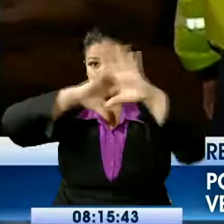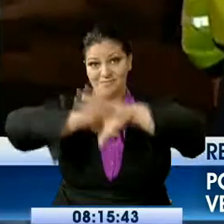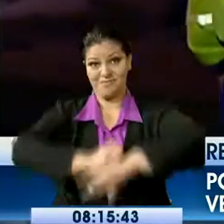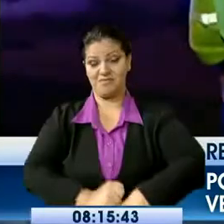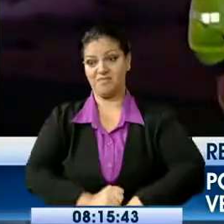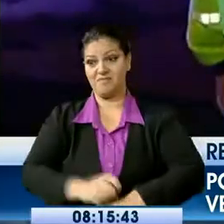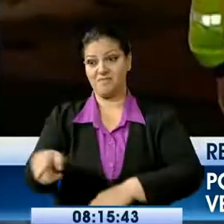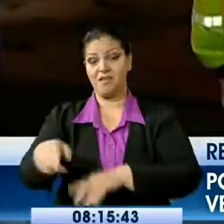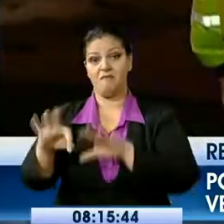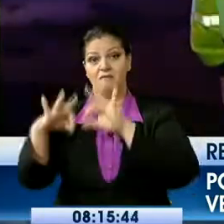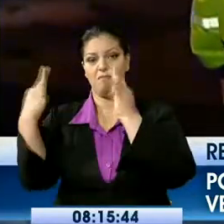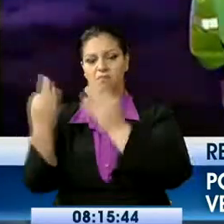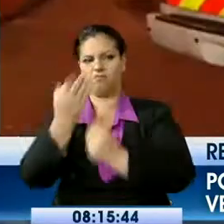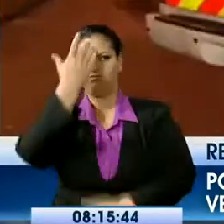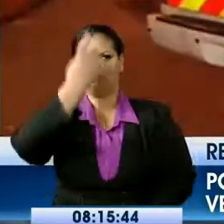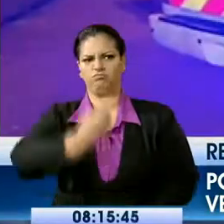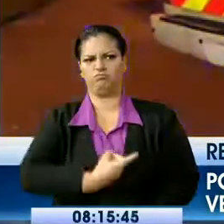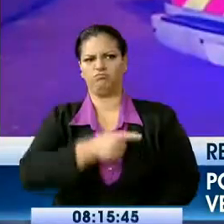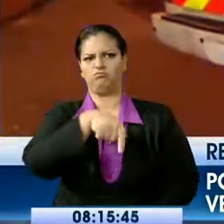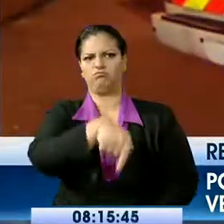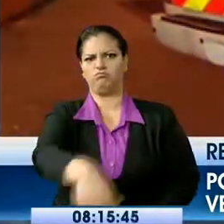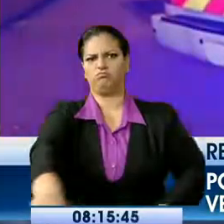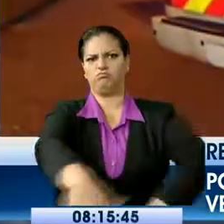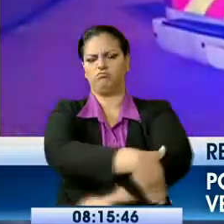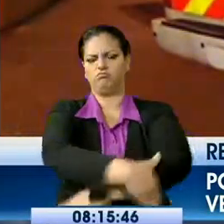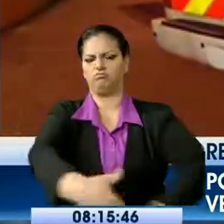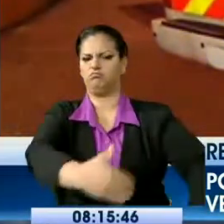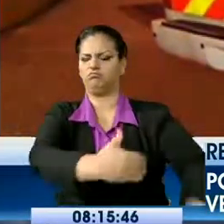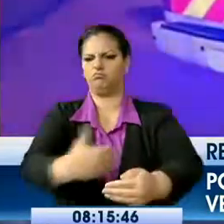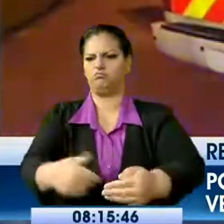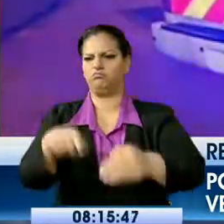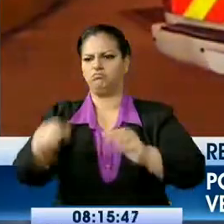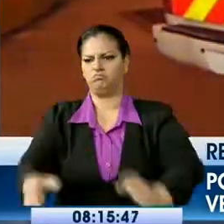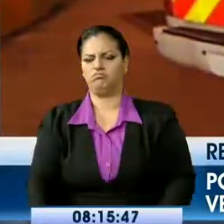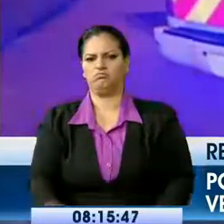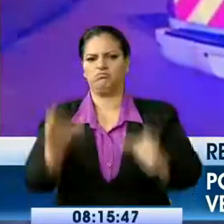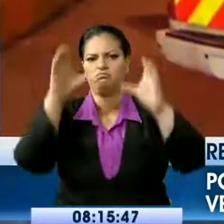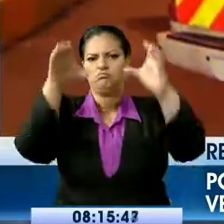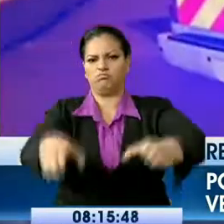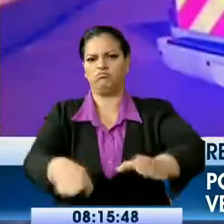de la Autoridad de Tránsito Municipal permanecen en el sitio. Y estamos